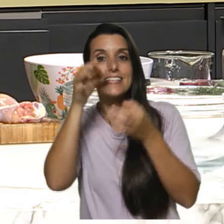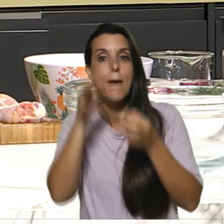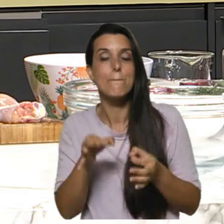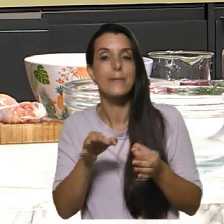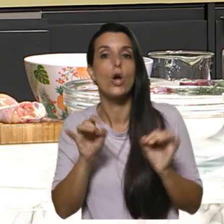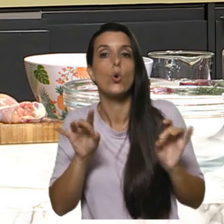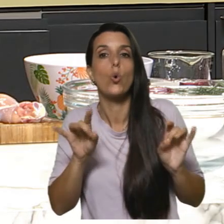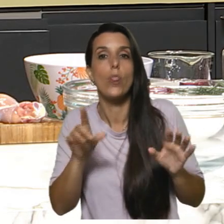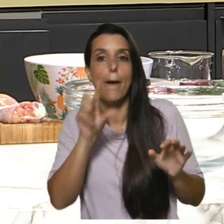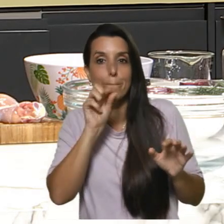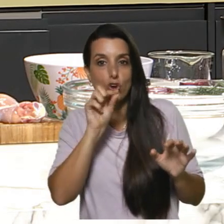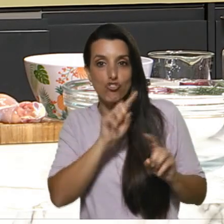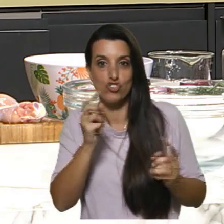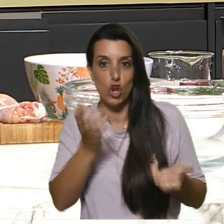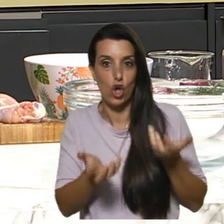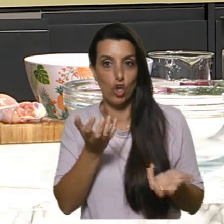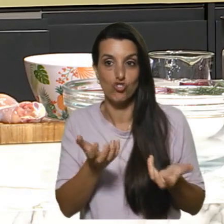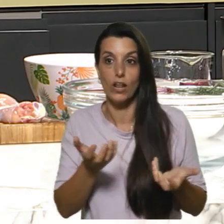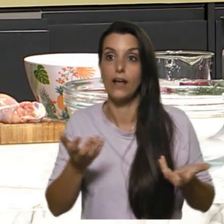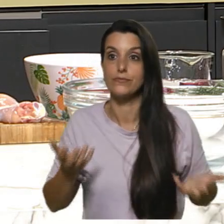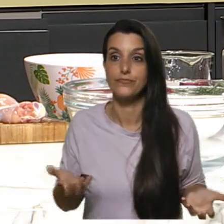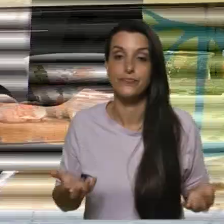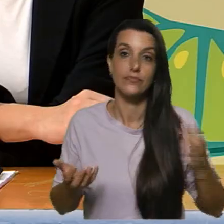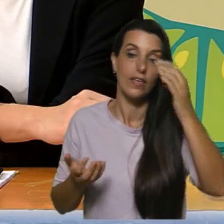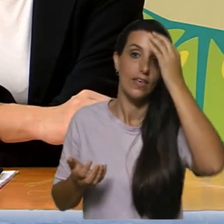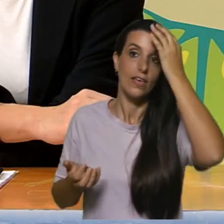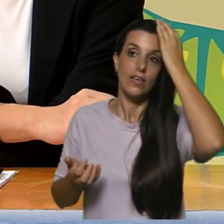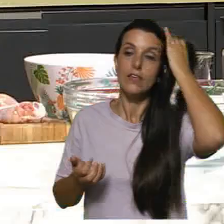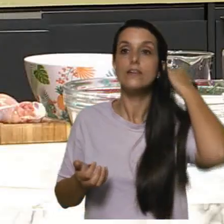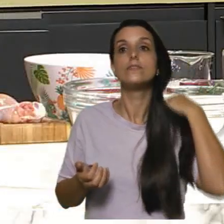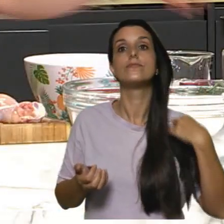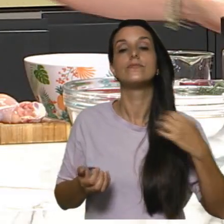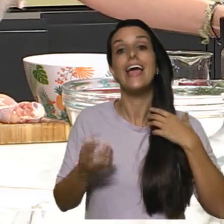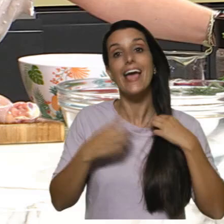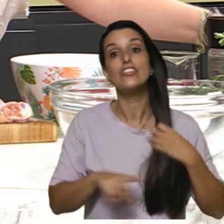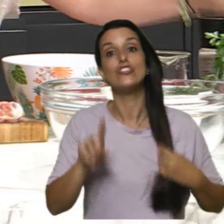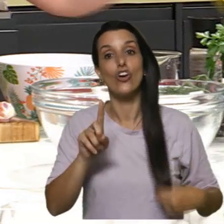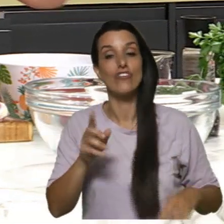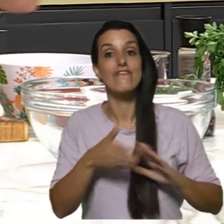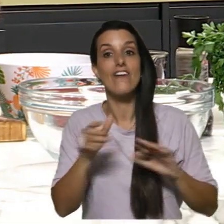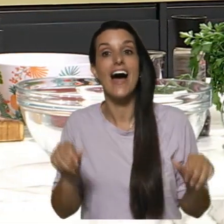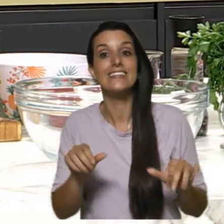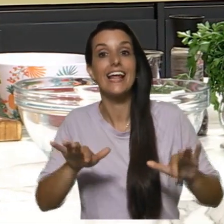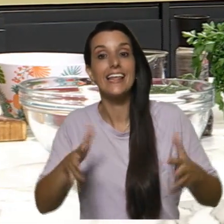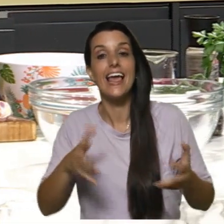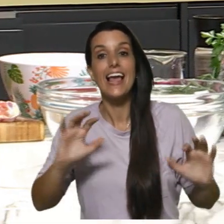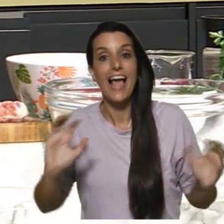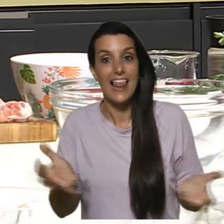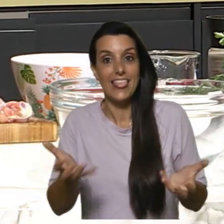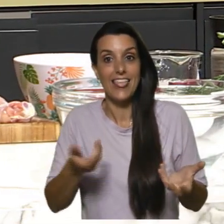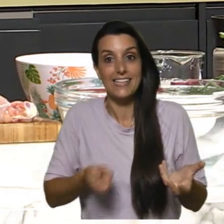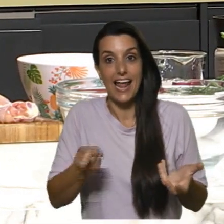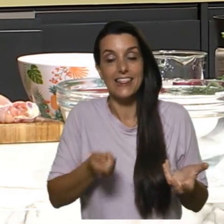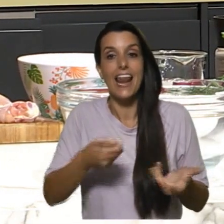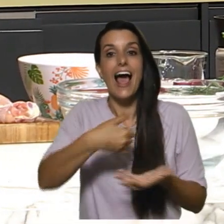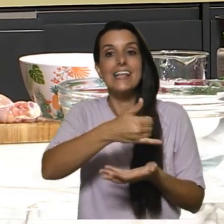cruda del pollo si es no cocinás bien. ¿Está? Entonces, Entonces, ¿qué voy a ir haciendo? Estoy calentando la sartén, voy a poner un poquito